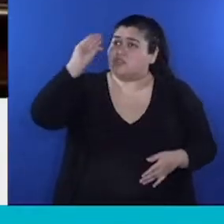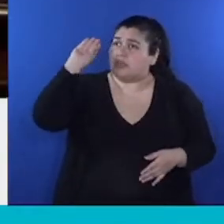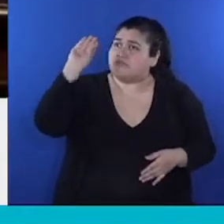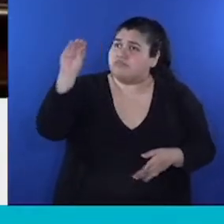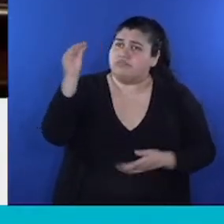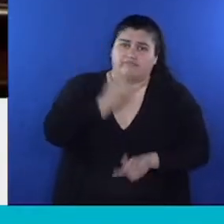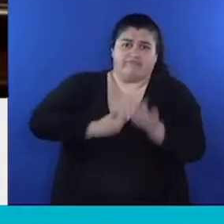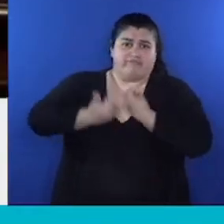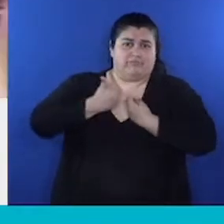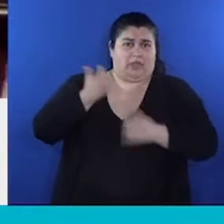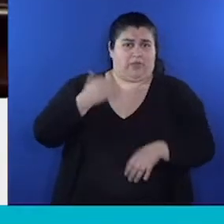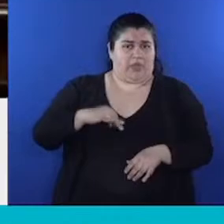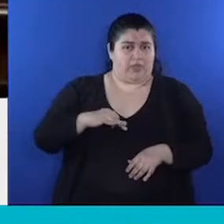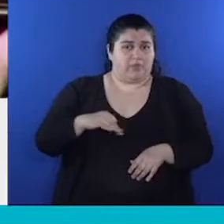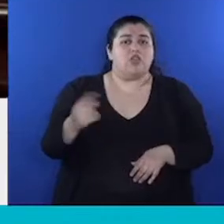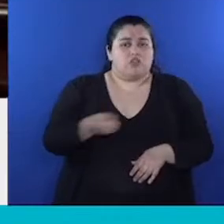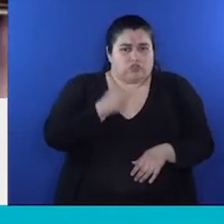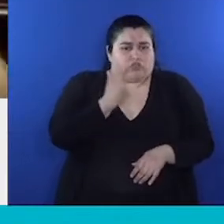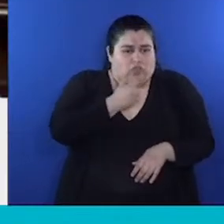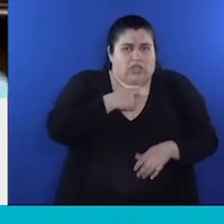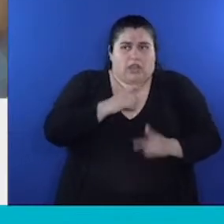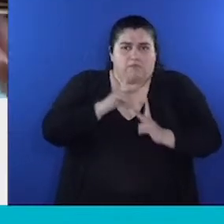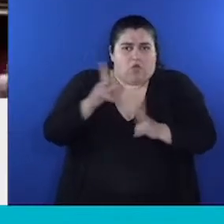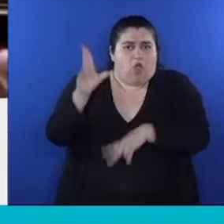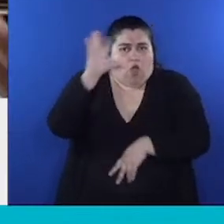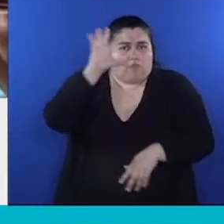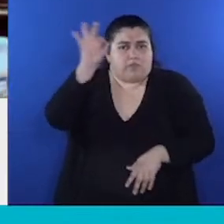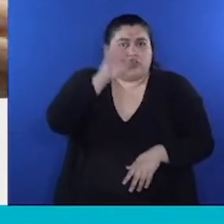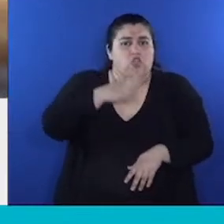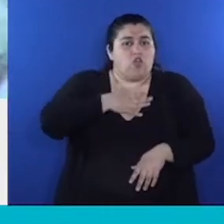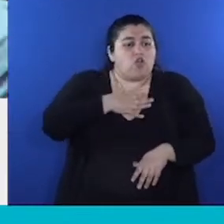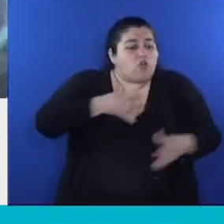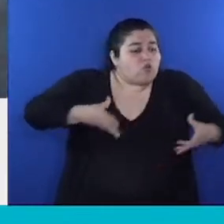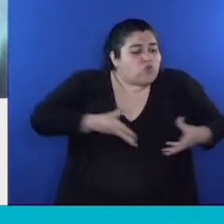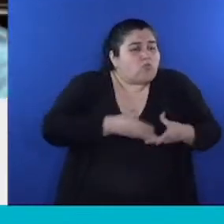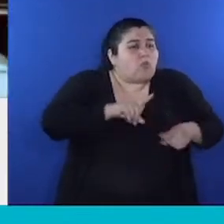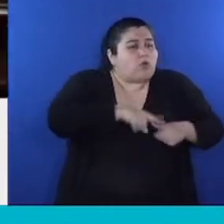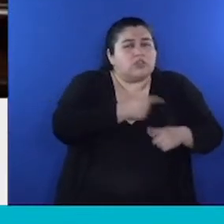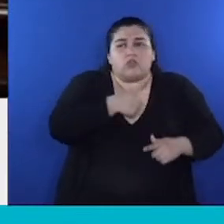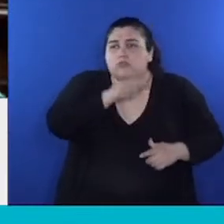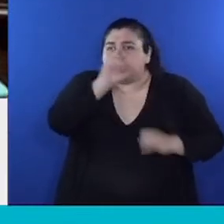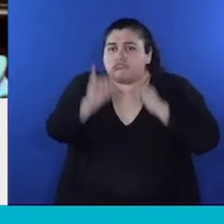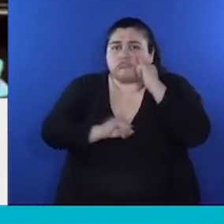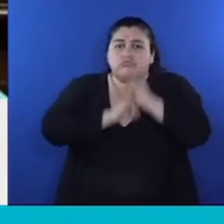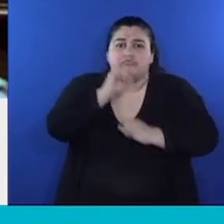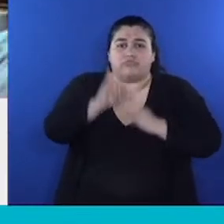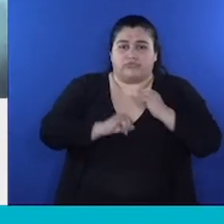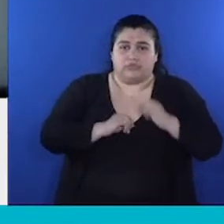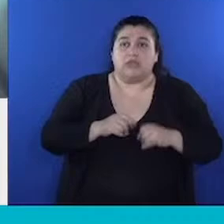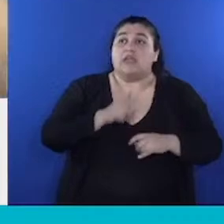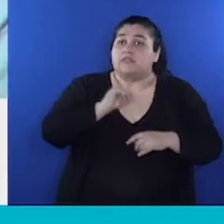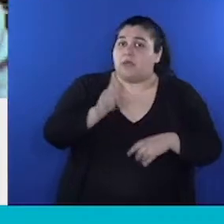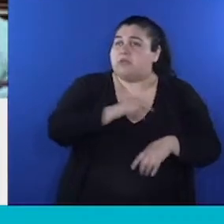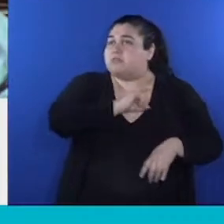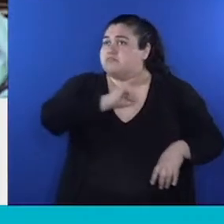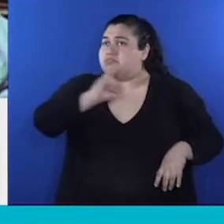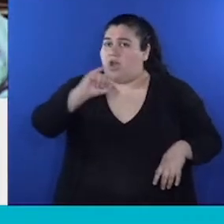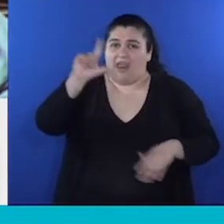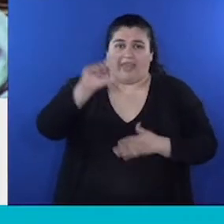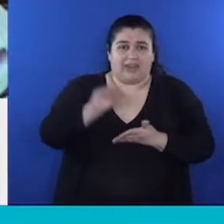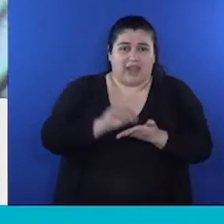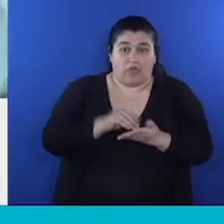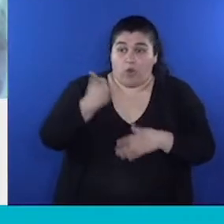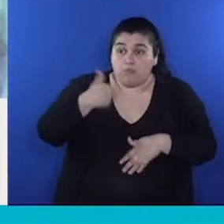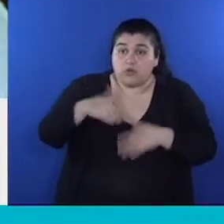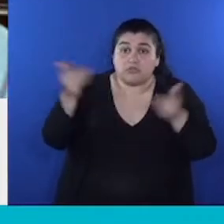a nuestros legisladores, les queremos dejar claro nuestra posición, cuál es la posición de nuestro bloque y la que le vamos a transmitir a nuestros legisladores nacionales ahora cuando tengan que tratar y